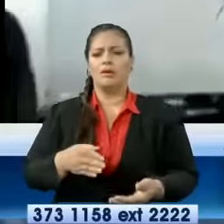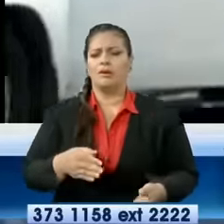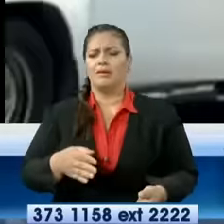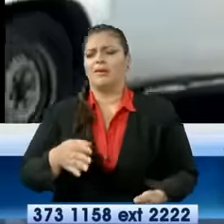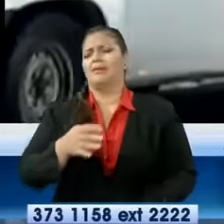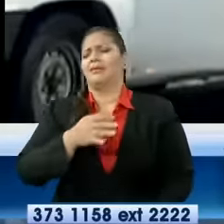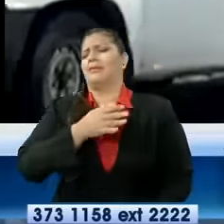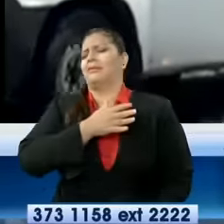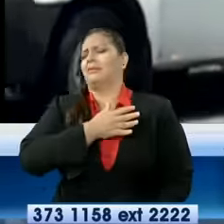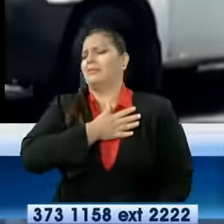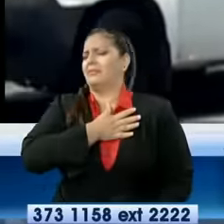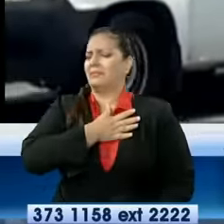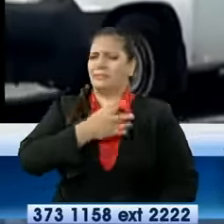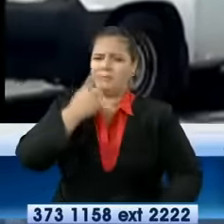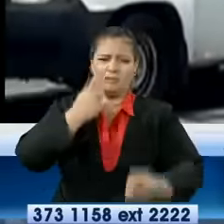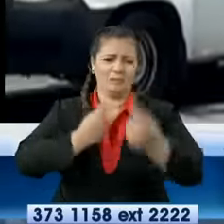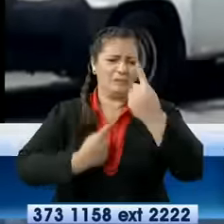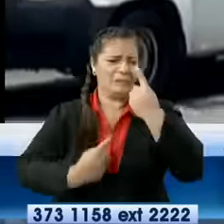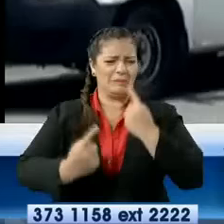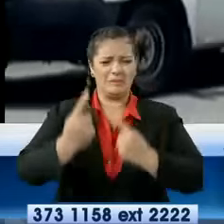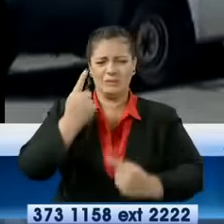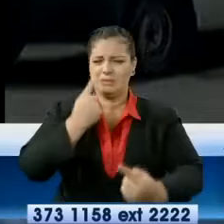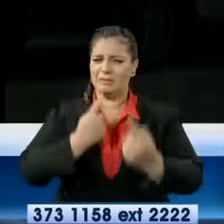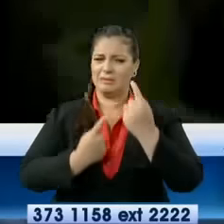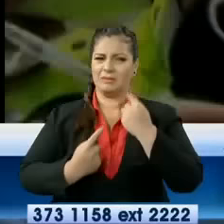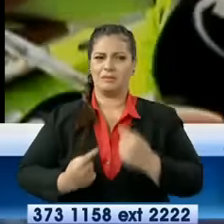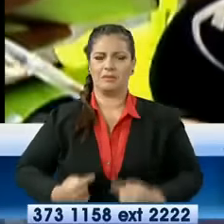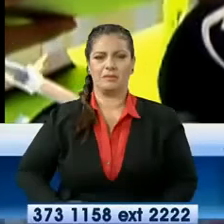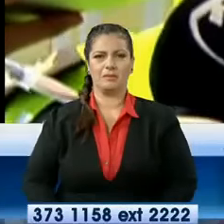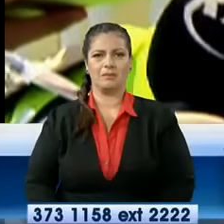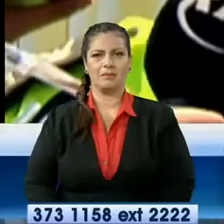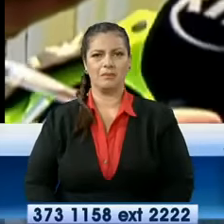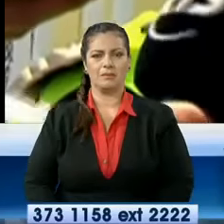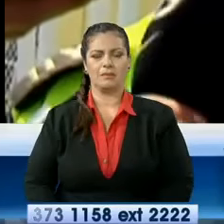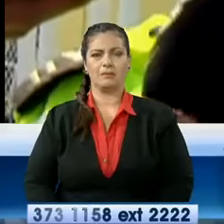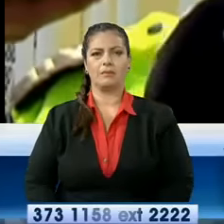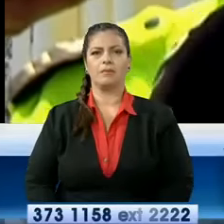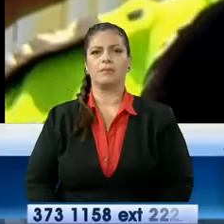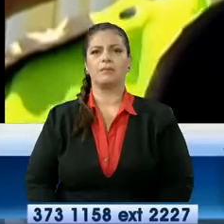difícil tarea de reconocer su cuerpo inerte. Parece que es una bala,